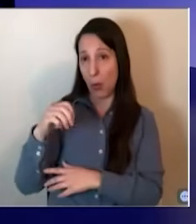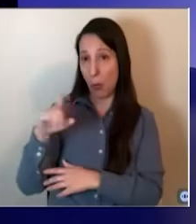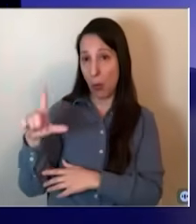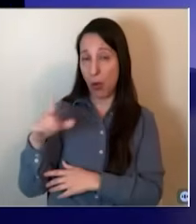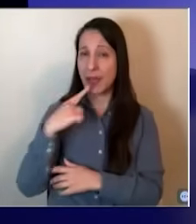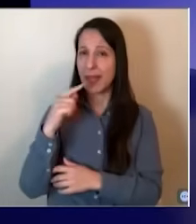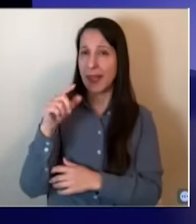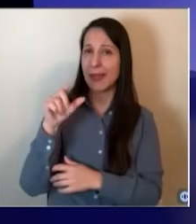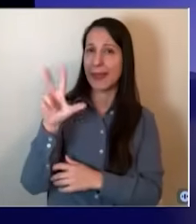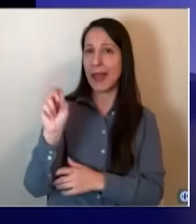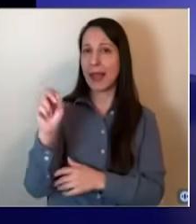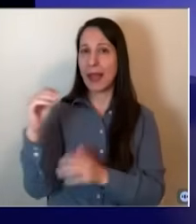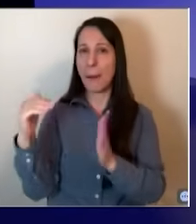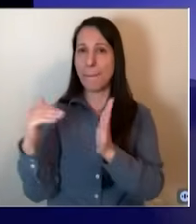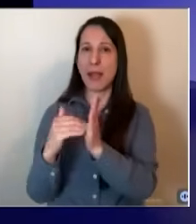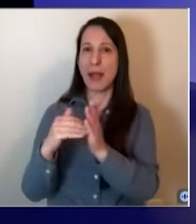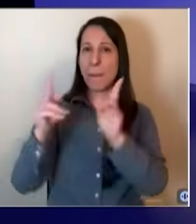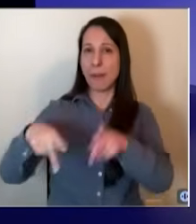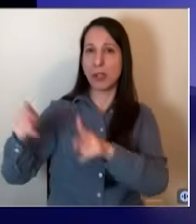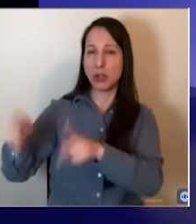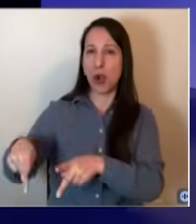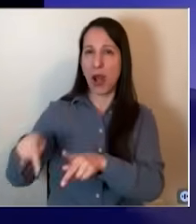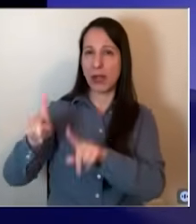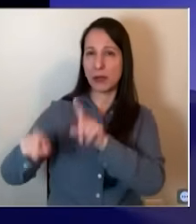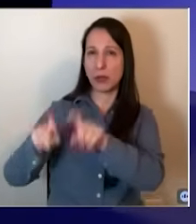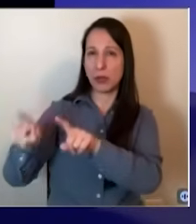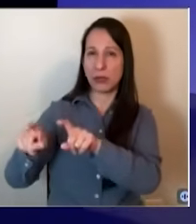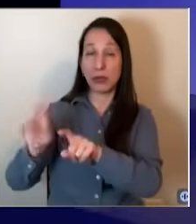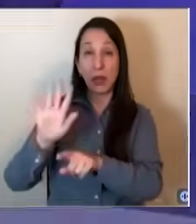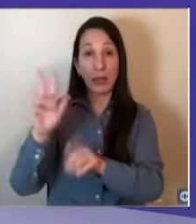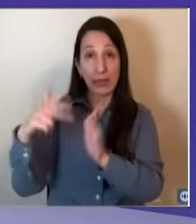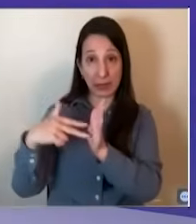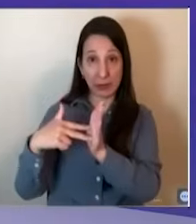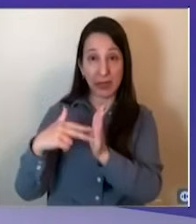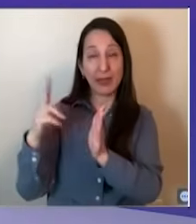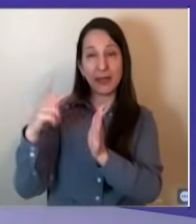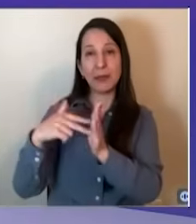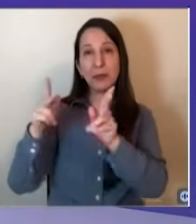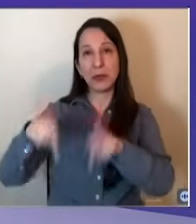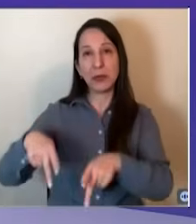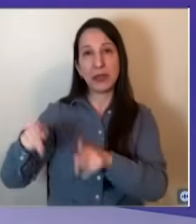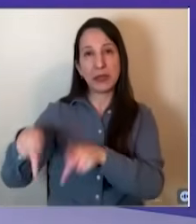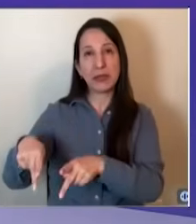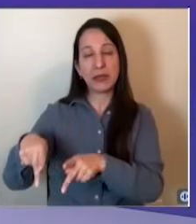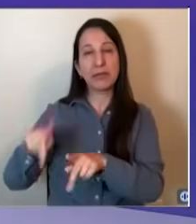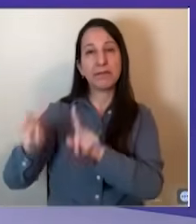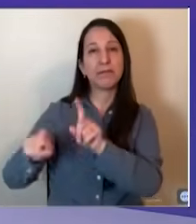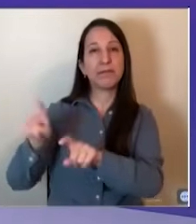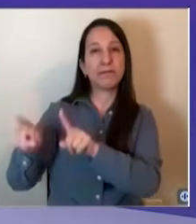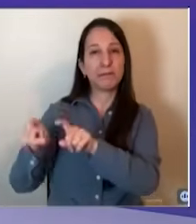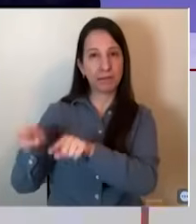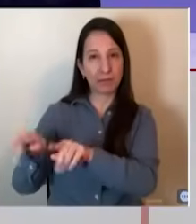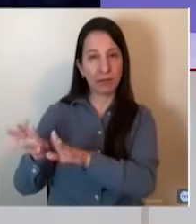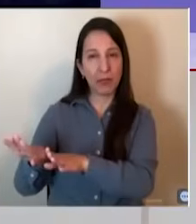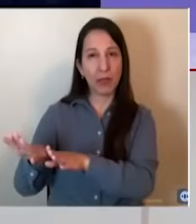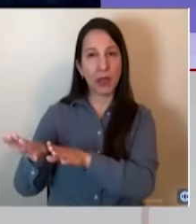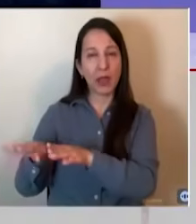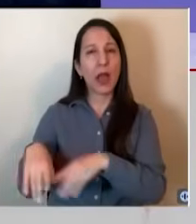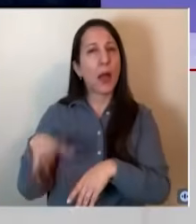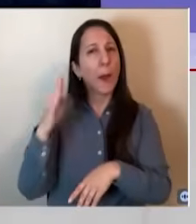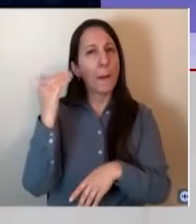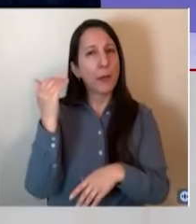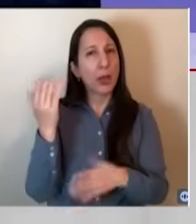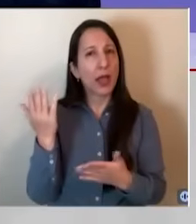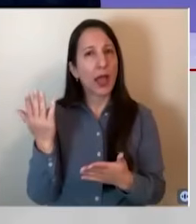30,000 personas consultadas. 3,000. 3,000, perdón, personas consultadas. ¿Por qué vemos